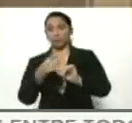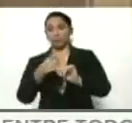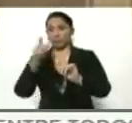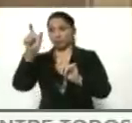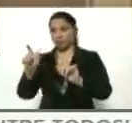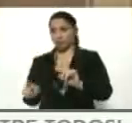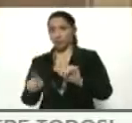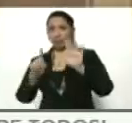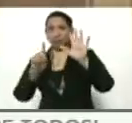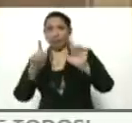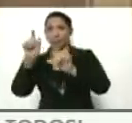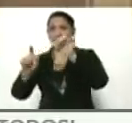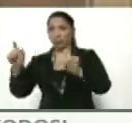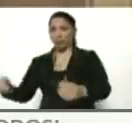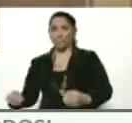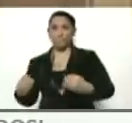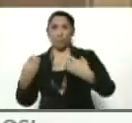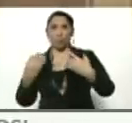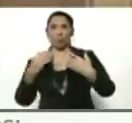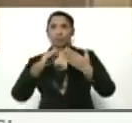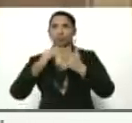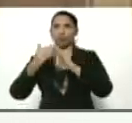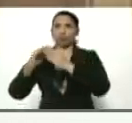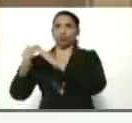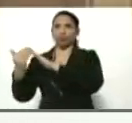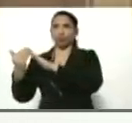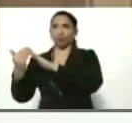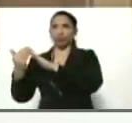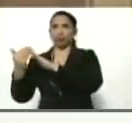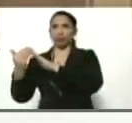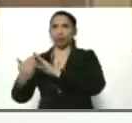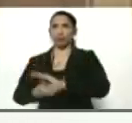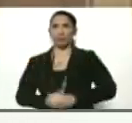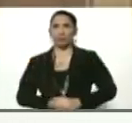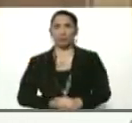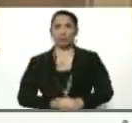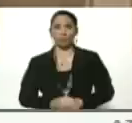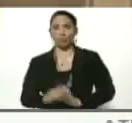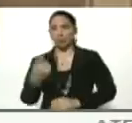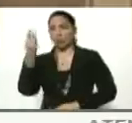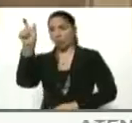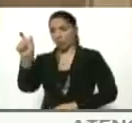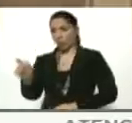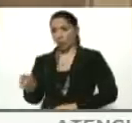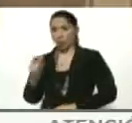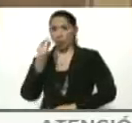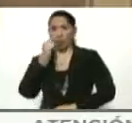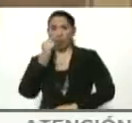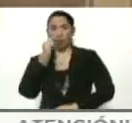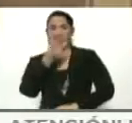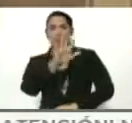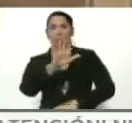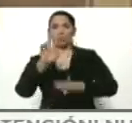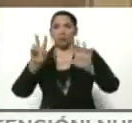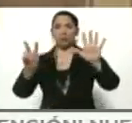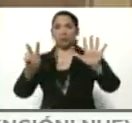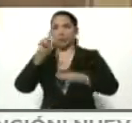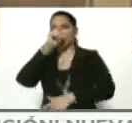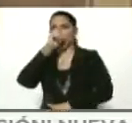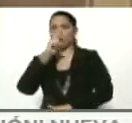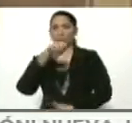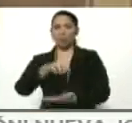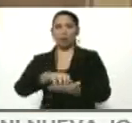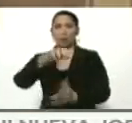6 casos de transmisión comunitaria es un hombre de 57 años del estado